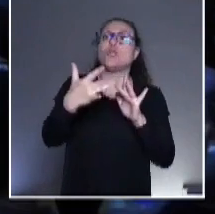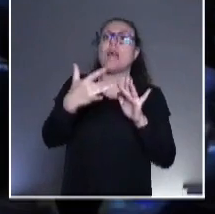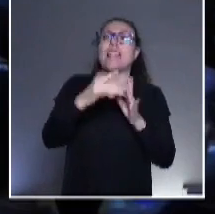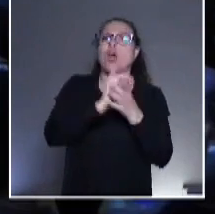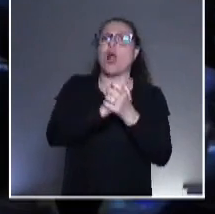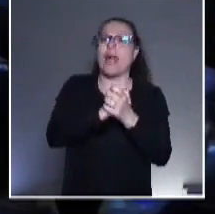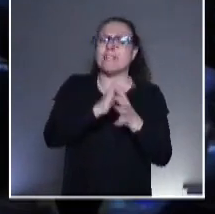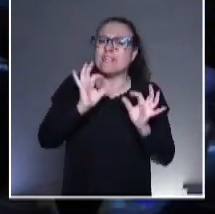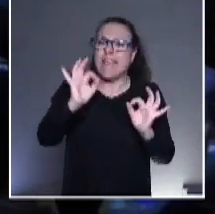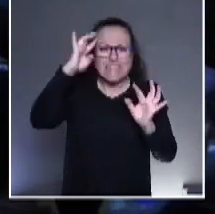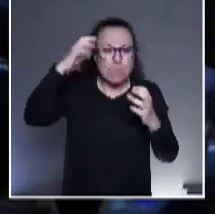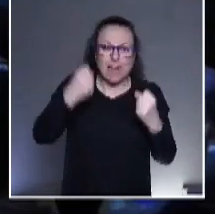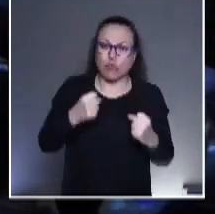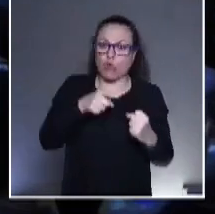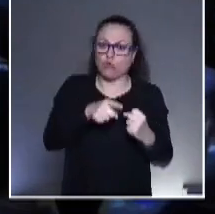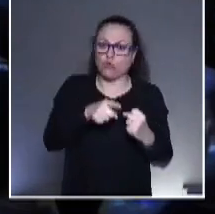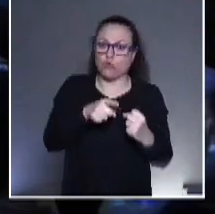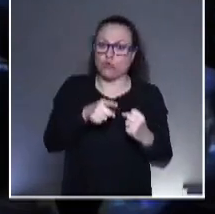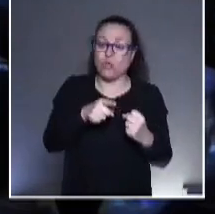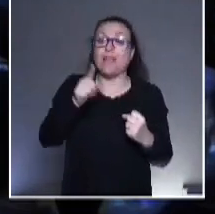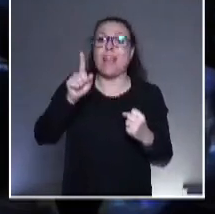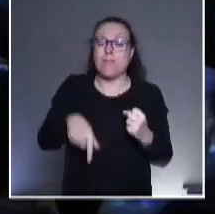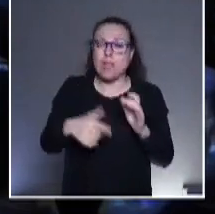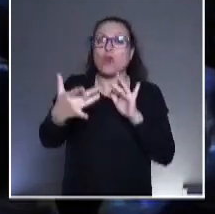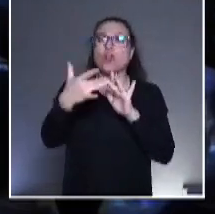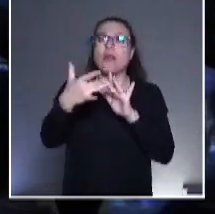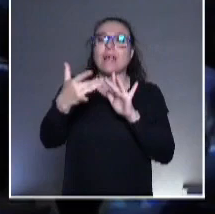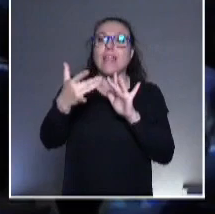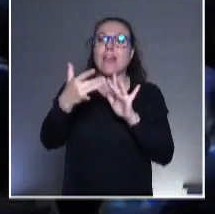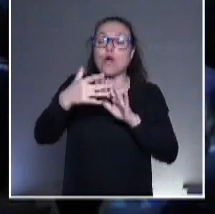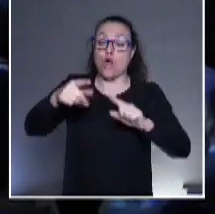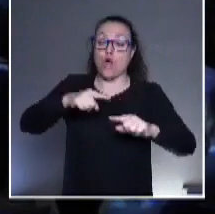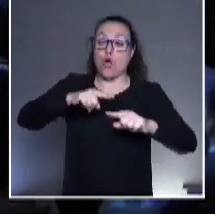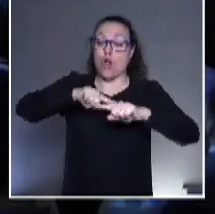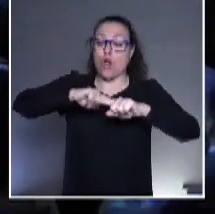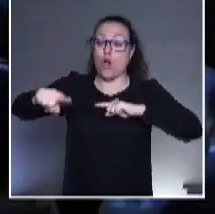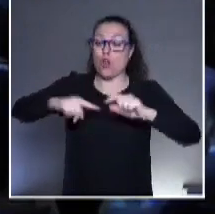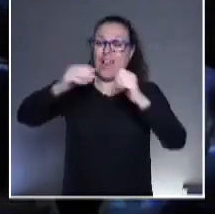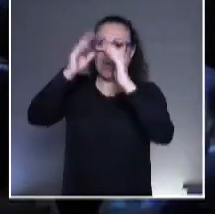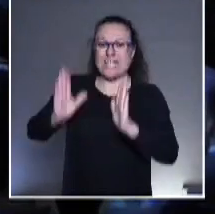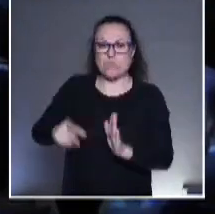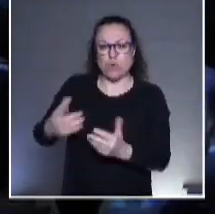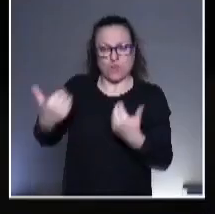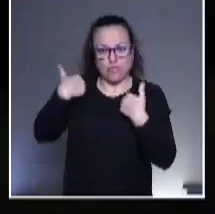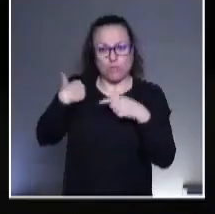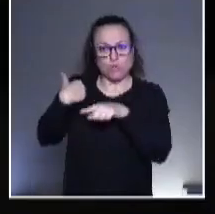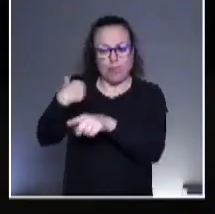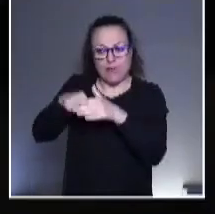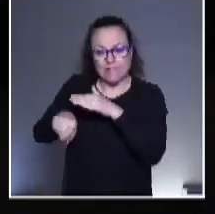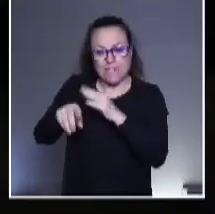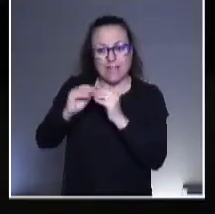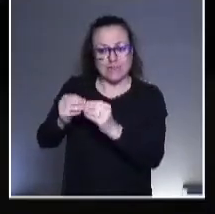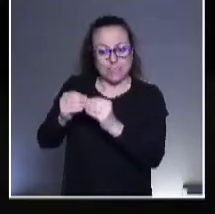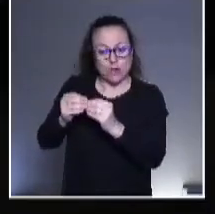colegas tributaristas y, naturalmente, teníamos que entrar en contacto con los propios organismos encargados de esa gestión y